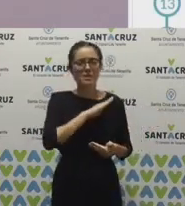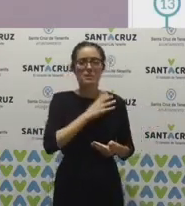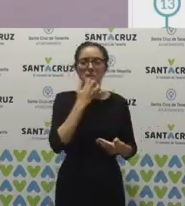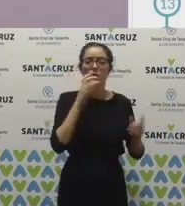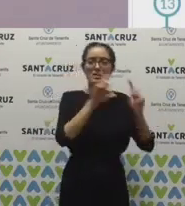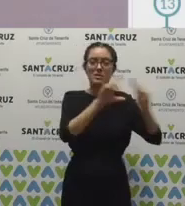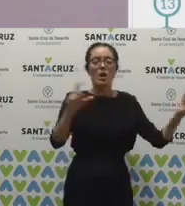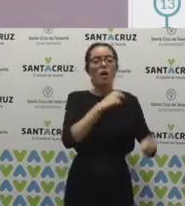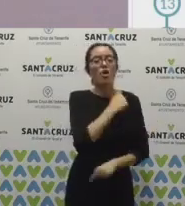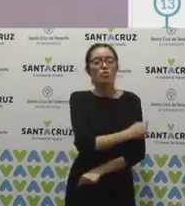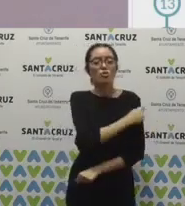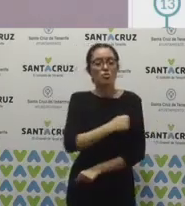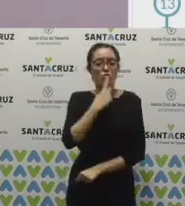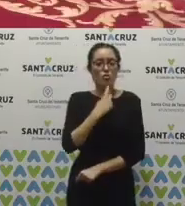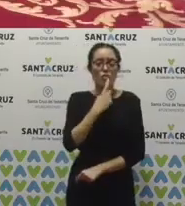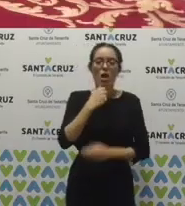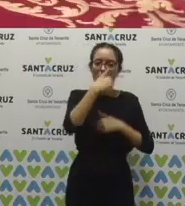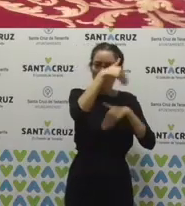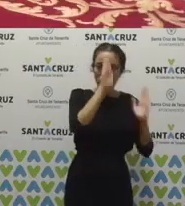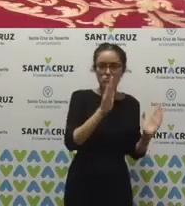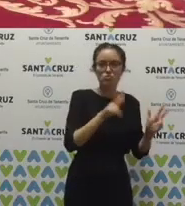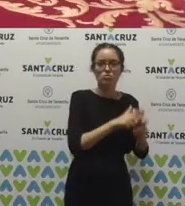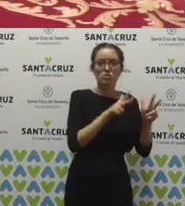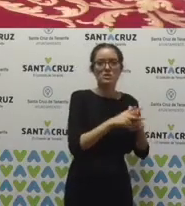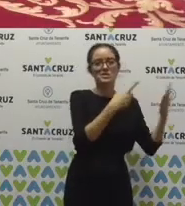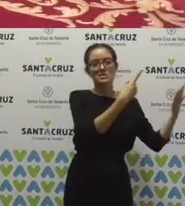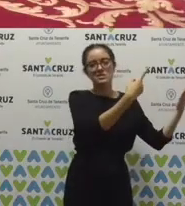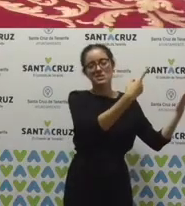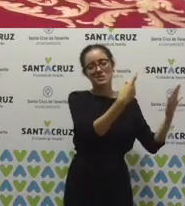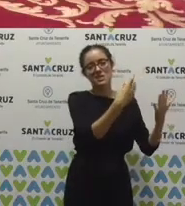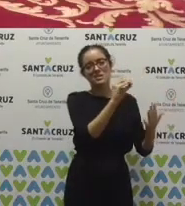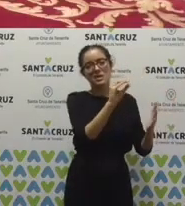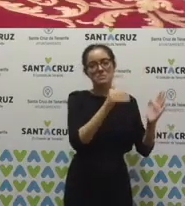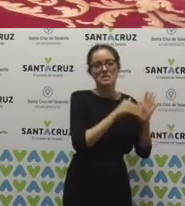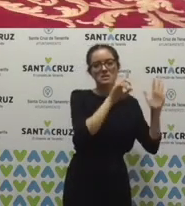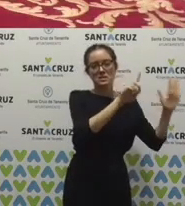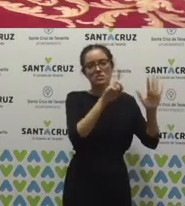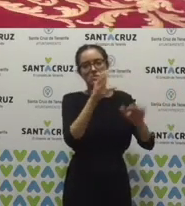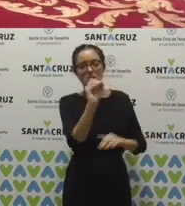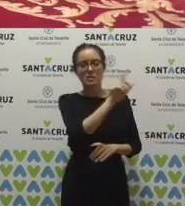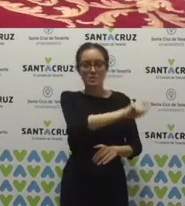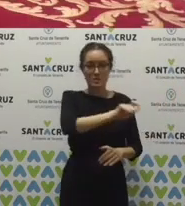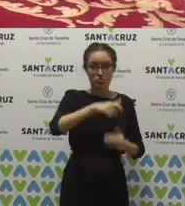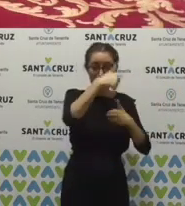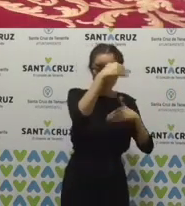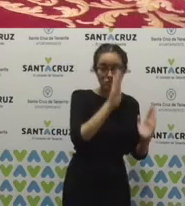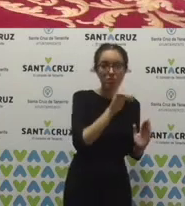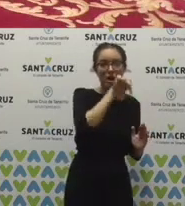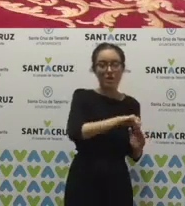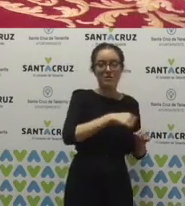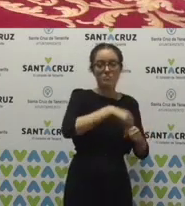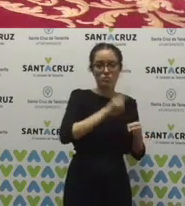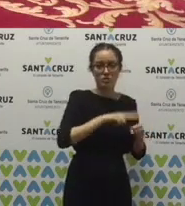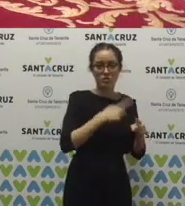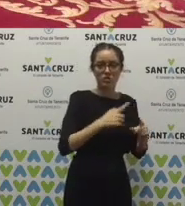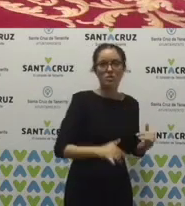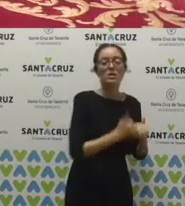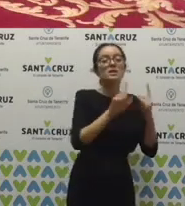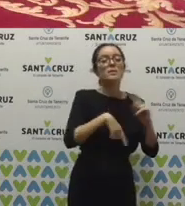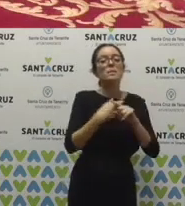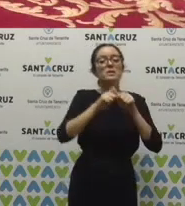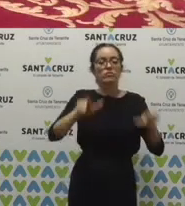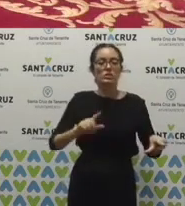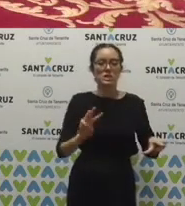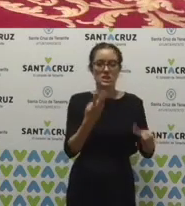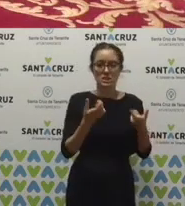nos hablan de una atención social a más de 60 mil 660 personas en nuestra provincia al mismo tiempo la plataforma del tercer